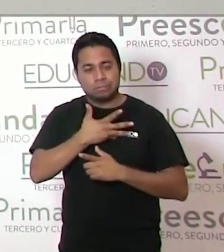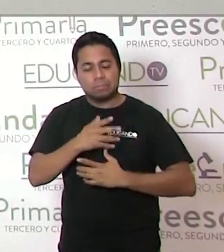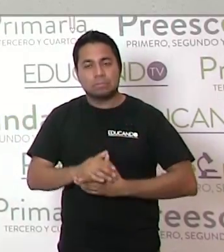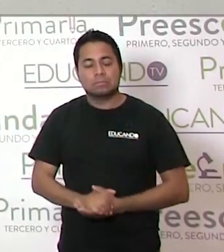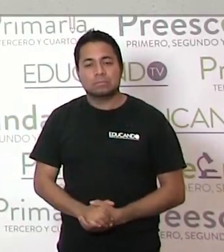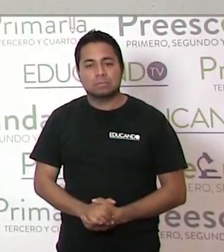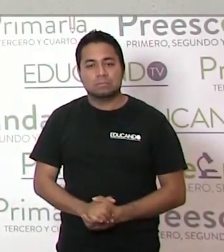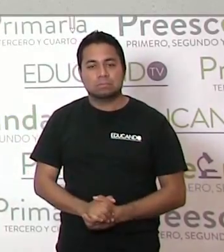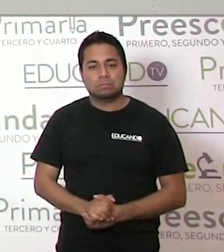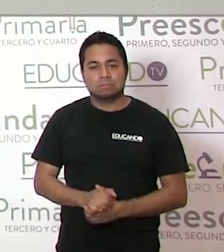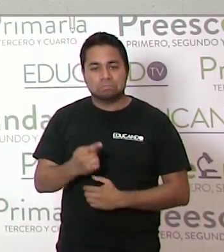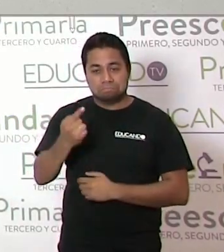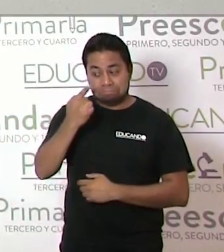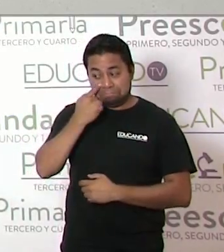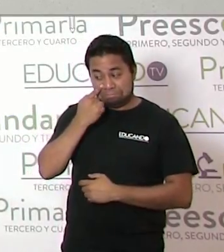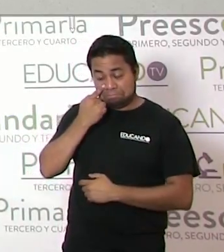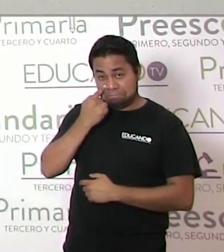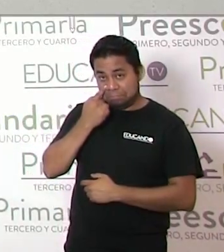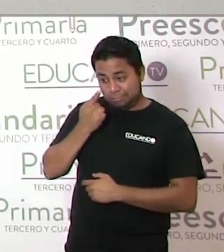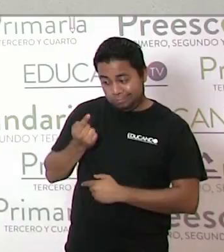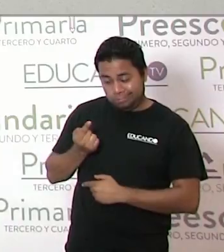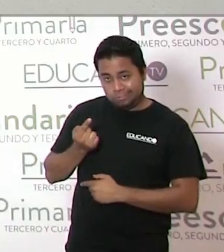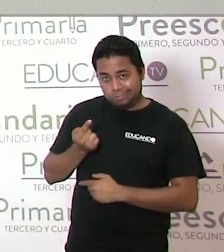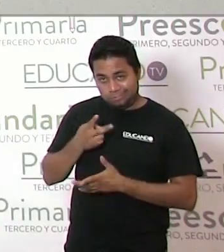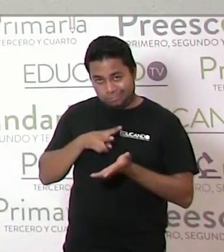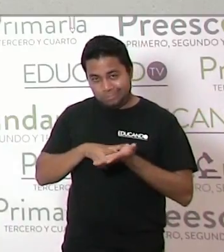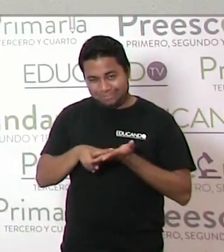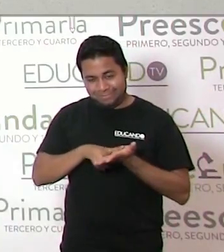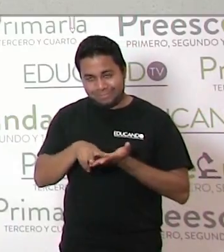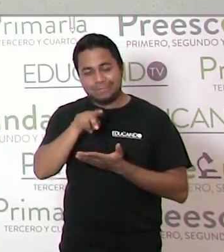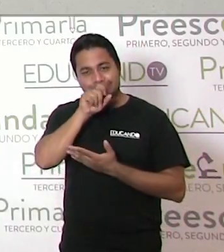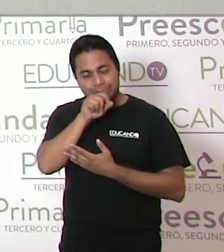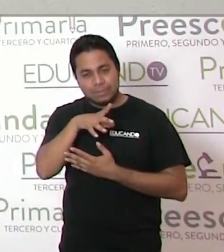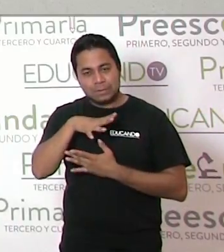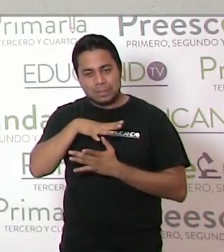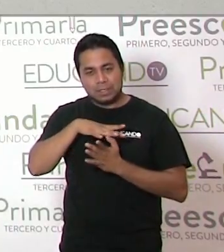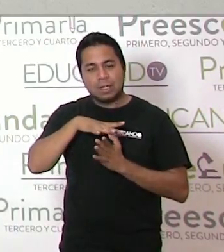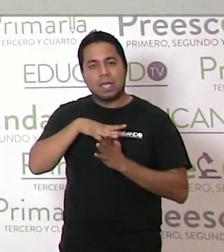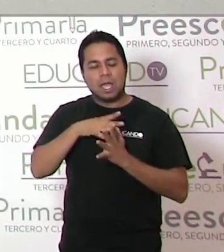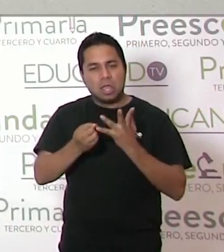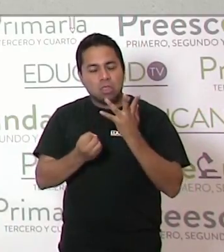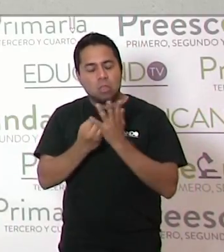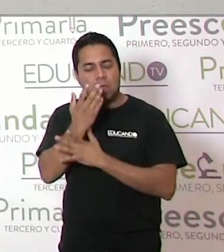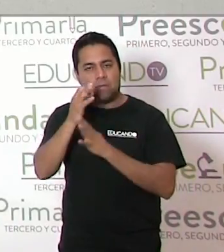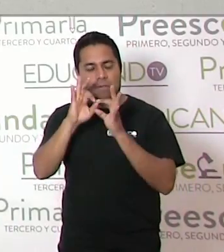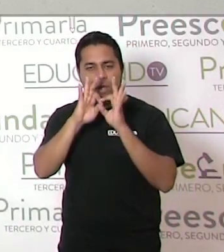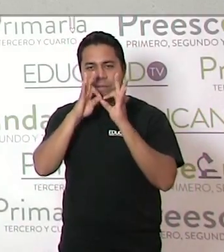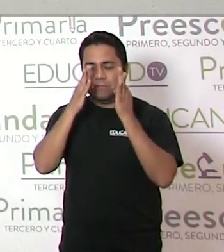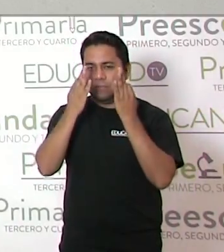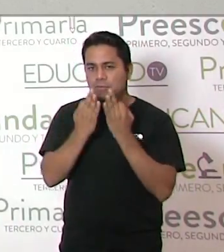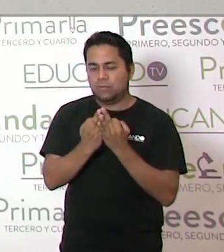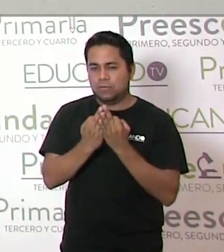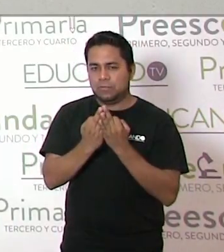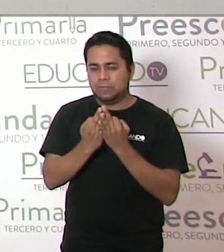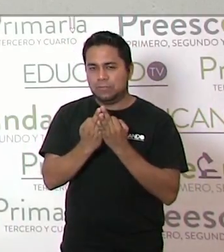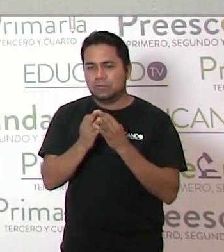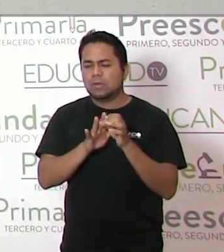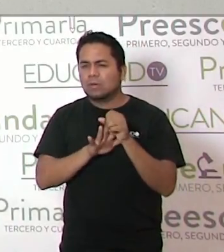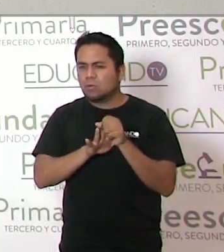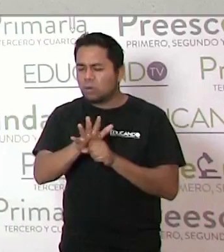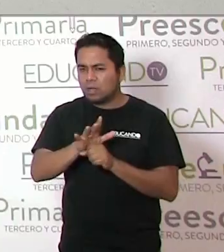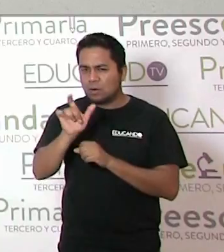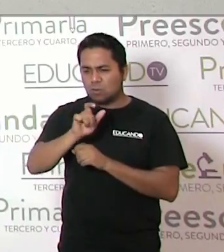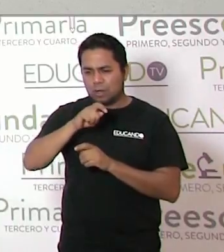¿Sí? ¿Lo observas? Aquí de igual forma se va a generar un cuerpo